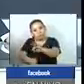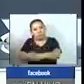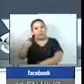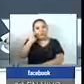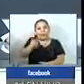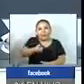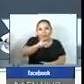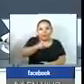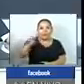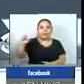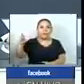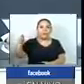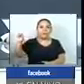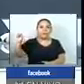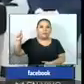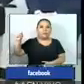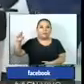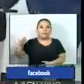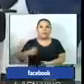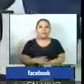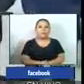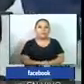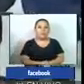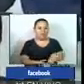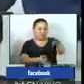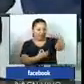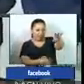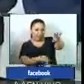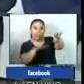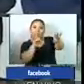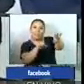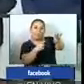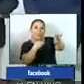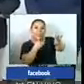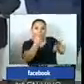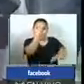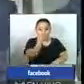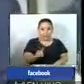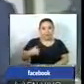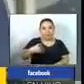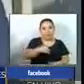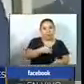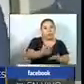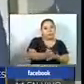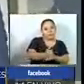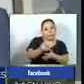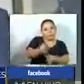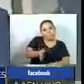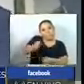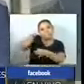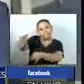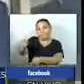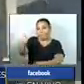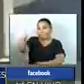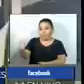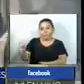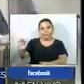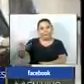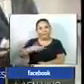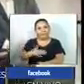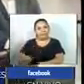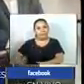Cornejo tiene sus declaraciones es la solicitud que entregó el ministro de Hacienda Alejandro Zelaya al presidente de la asamblea